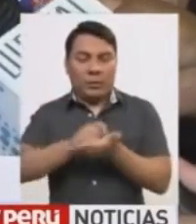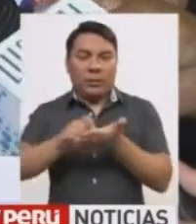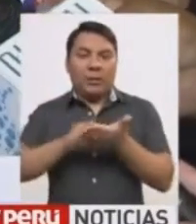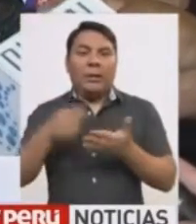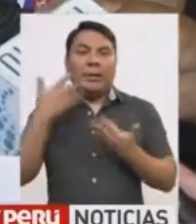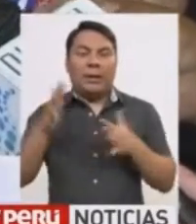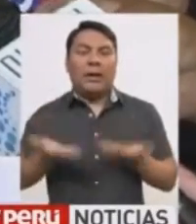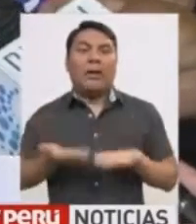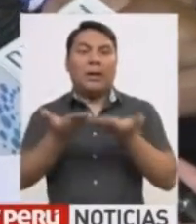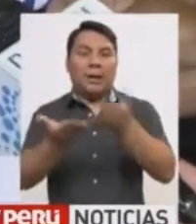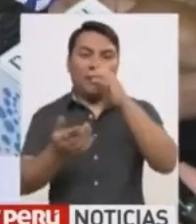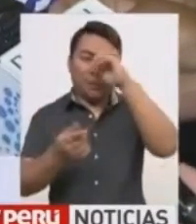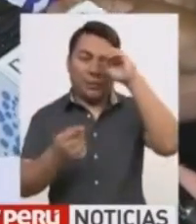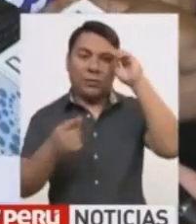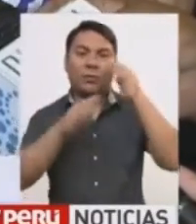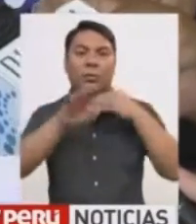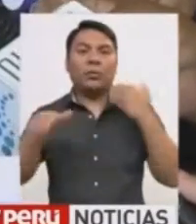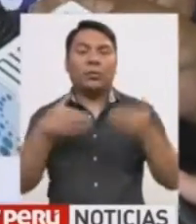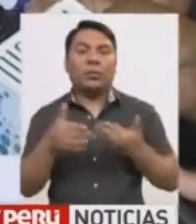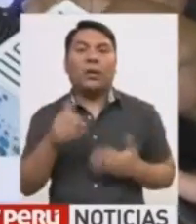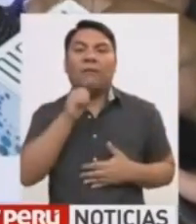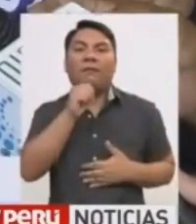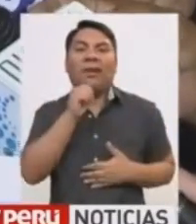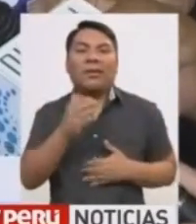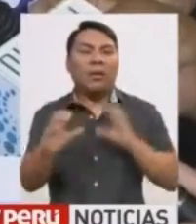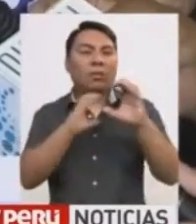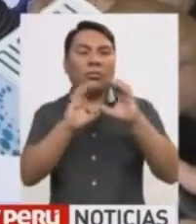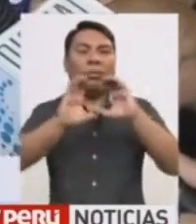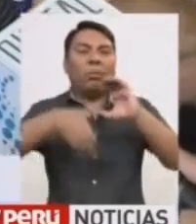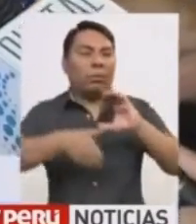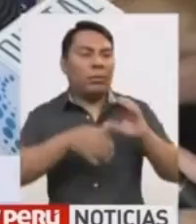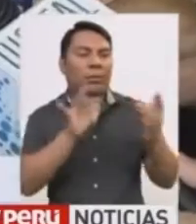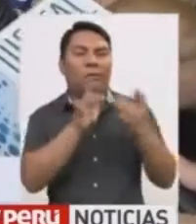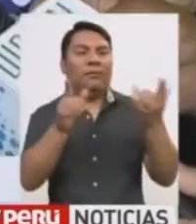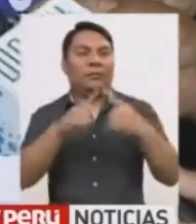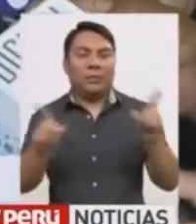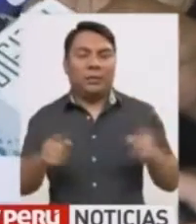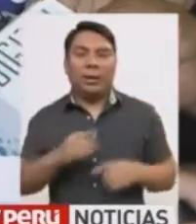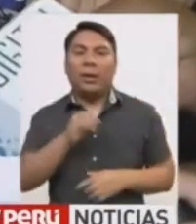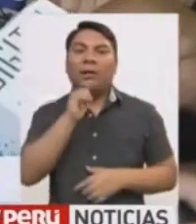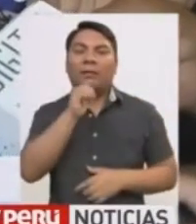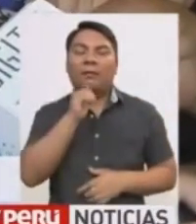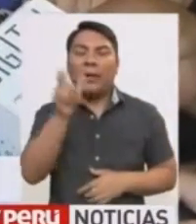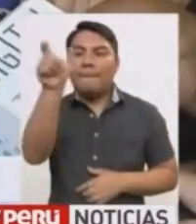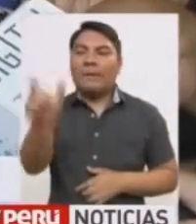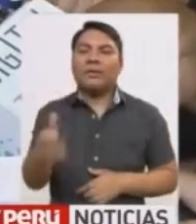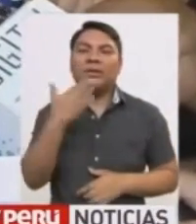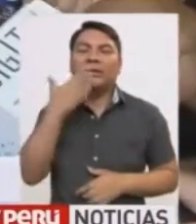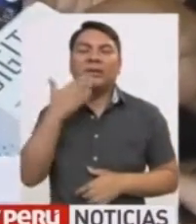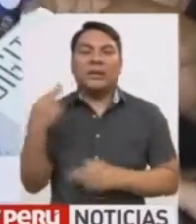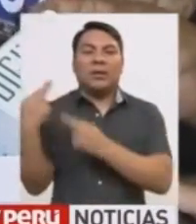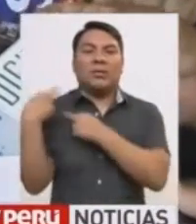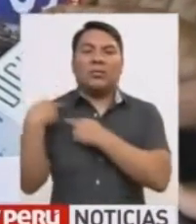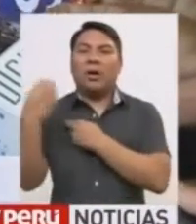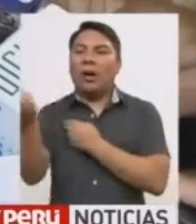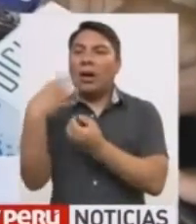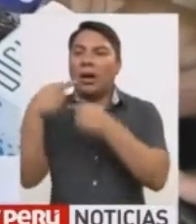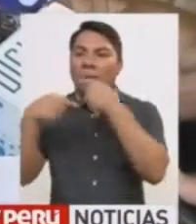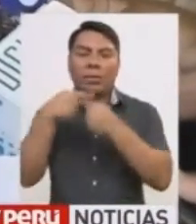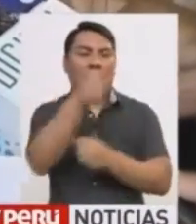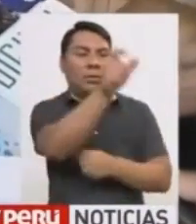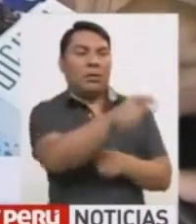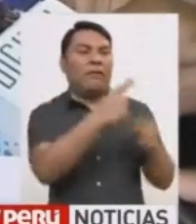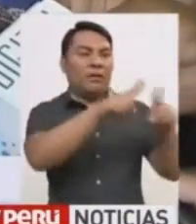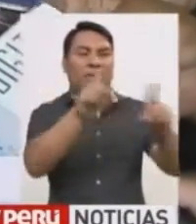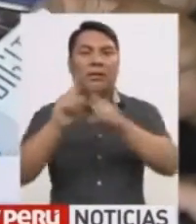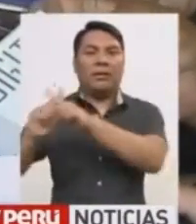esto de, se ha puesto en evidencia que no hay canales de comunicación únicos, se ha puesto en evidencia que no hay voceros únicos y que todo el mundo habla, y eso, lejos de dar la tranquilidad